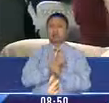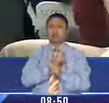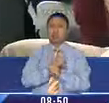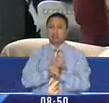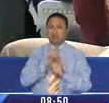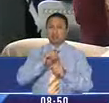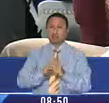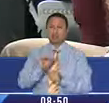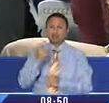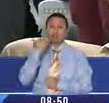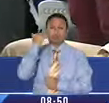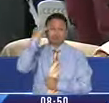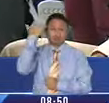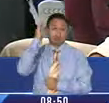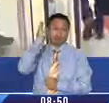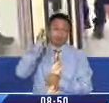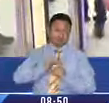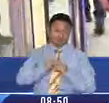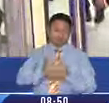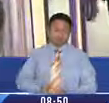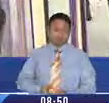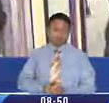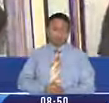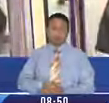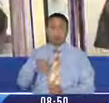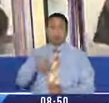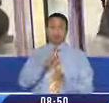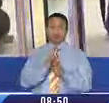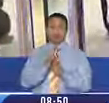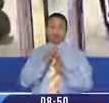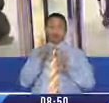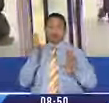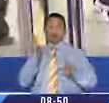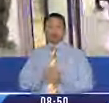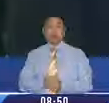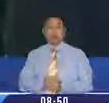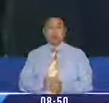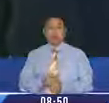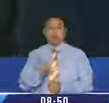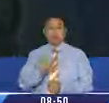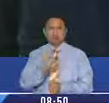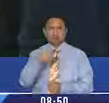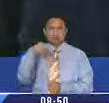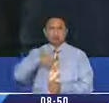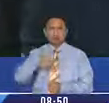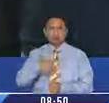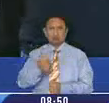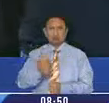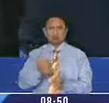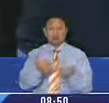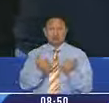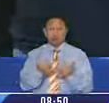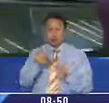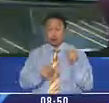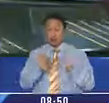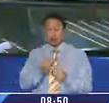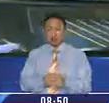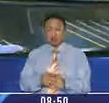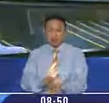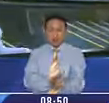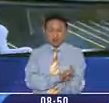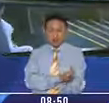movilidad, tercera edad o mujeres embarazadas, no aglomerarse en las filas, entre otros factores, son algunas de las costumbres que ahora la ciudadanía